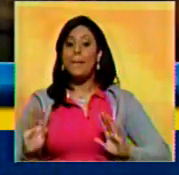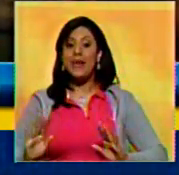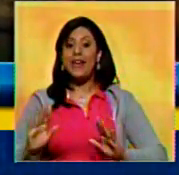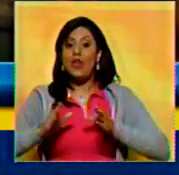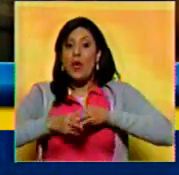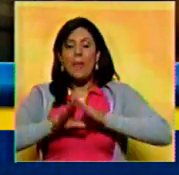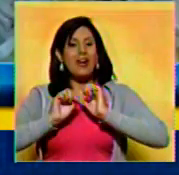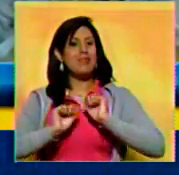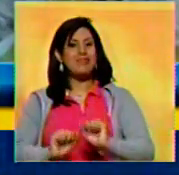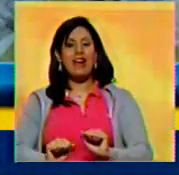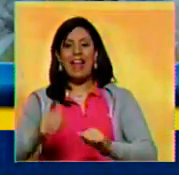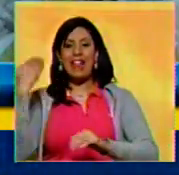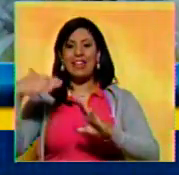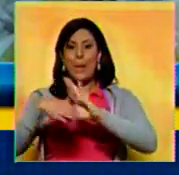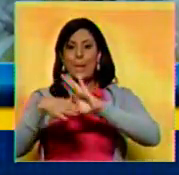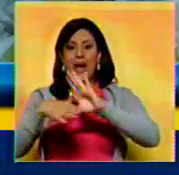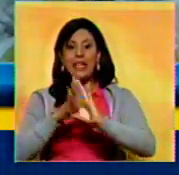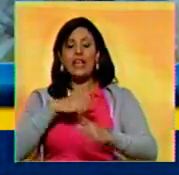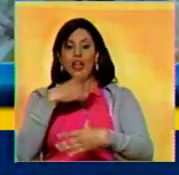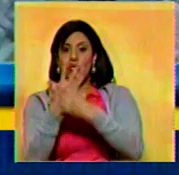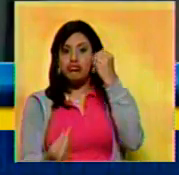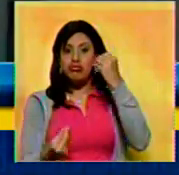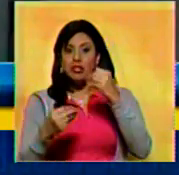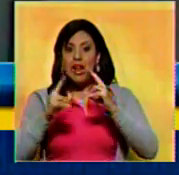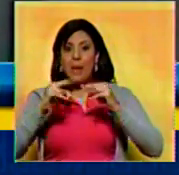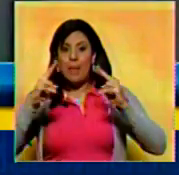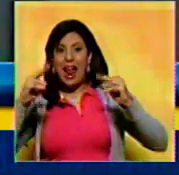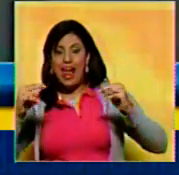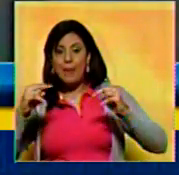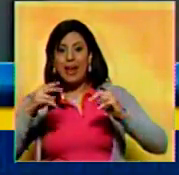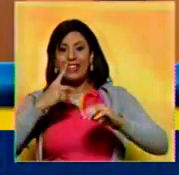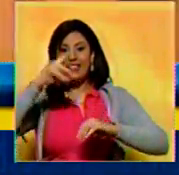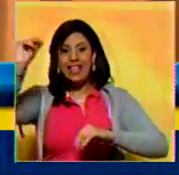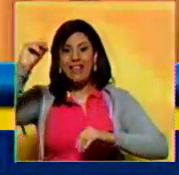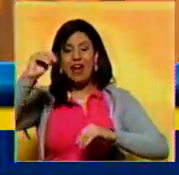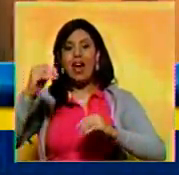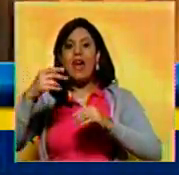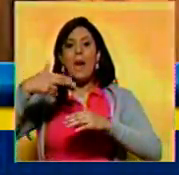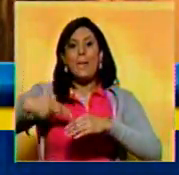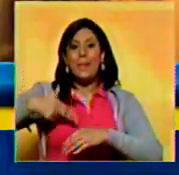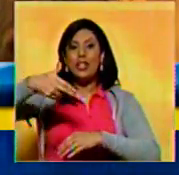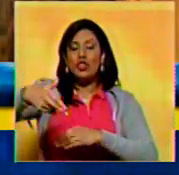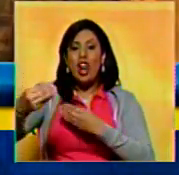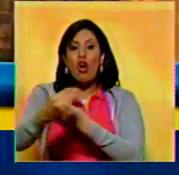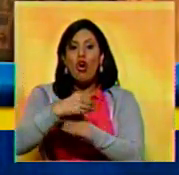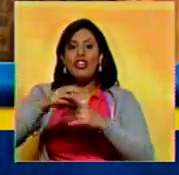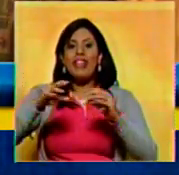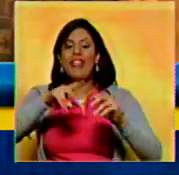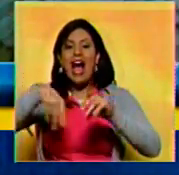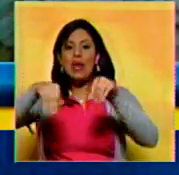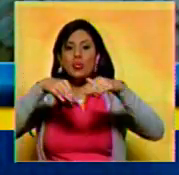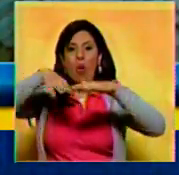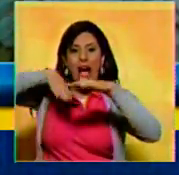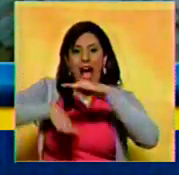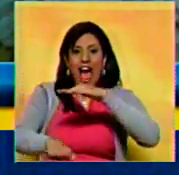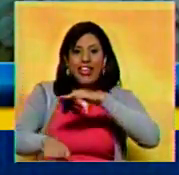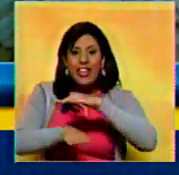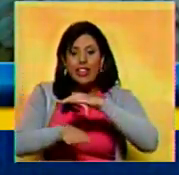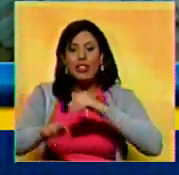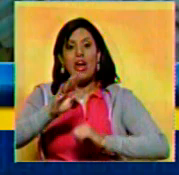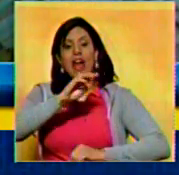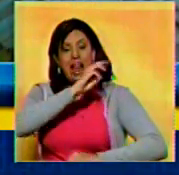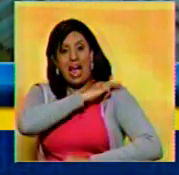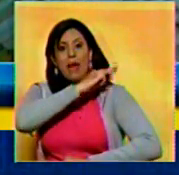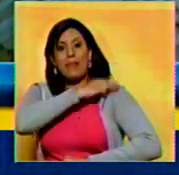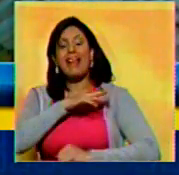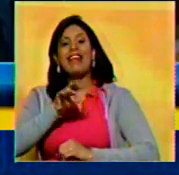nave fue detenida el martes cuando intentaba cruzar el canal de Panamá con el armamento escondido bajo sacos de azúcar en los depósitos. El capitán